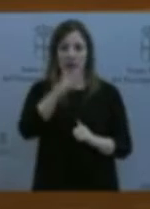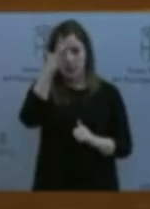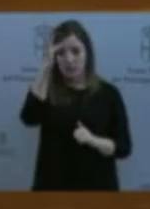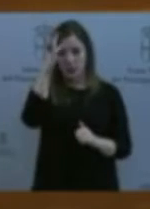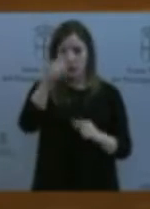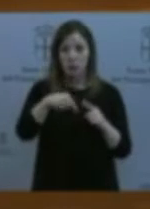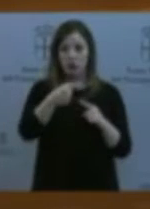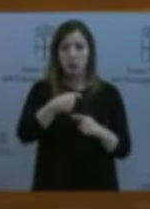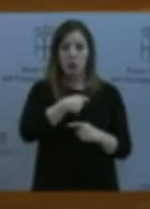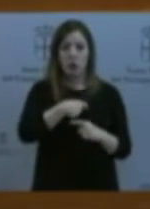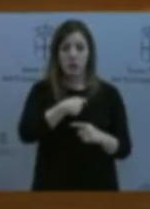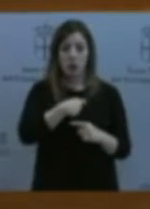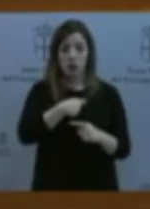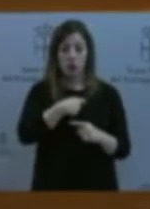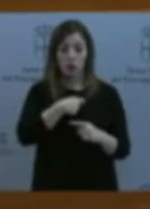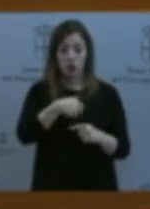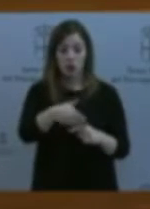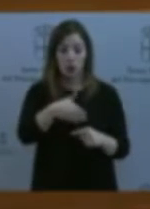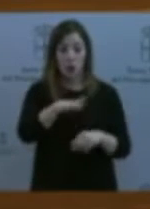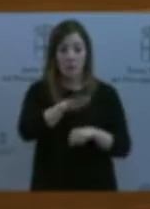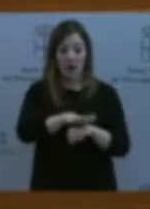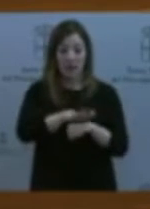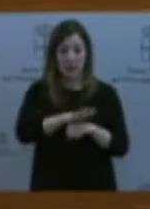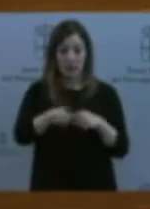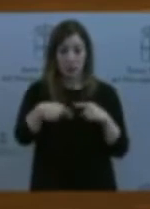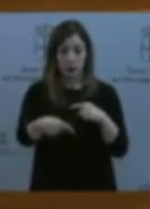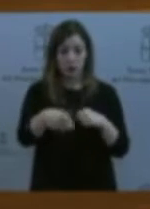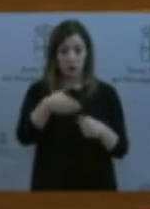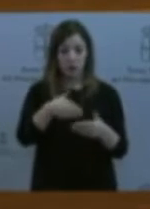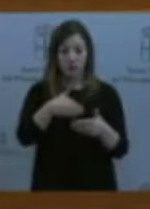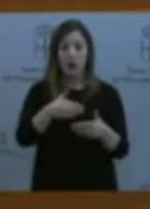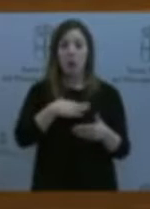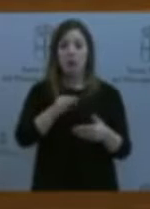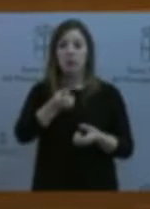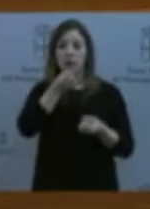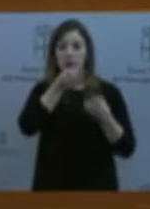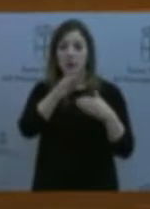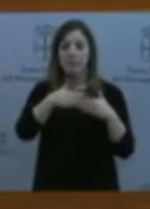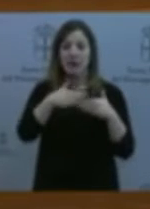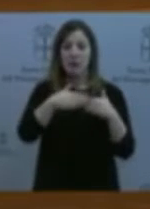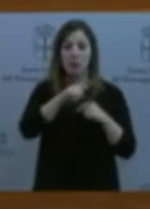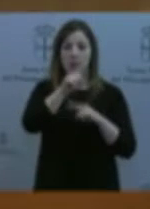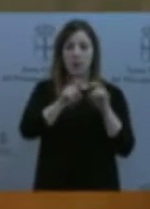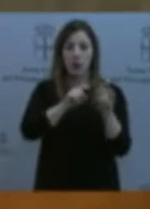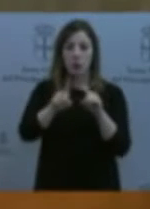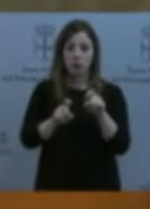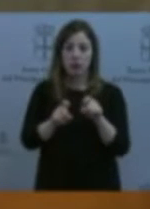viene, podamos trasladar al menos las preguntas que nos están haciendo llegar todas estas personas que están bastante